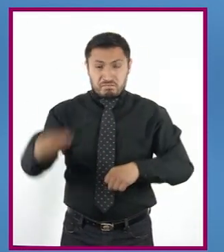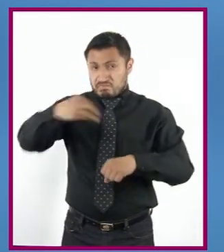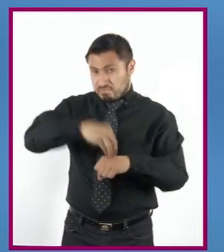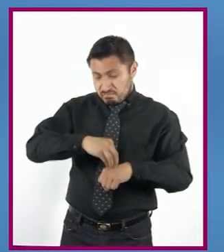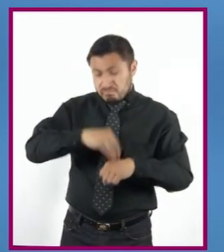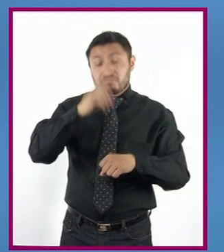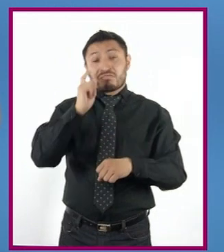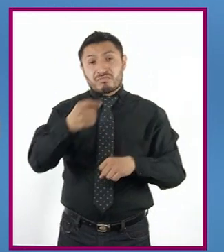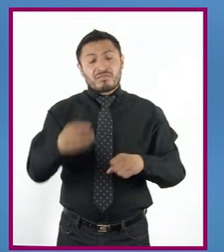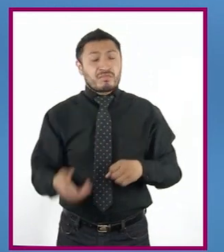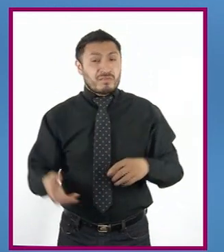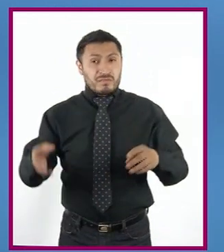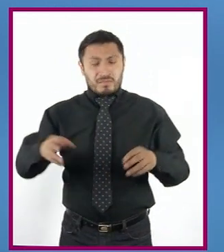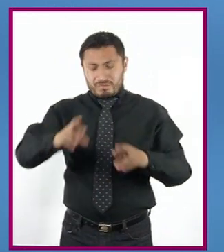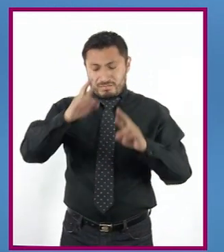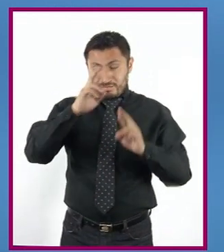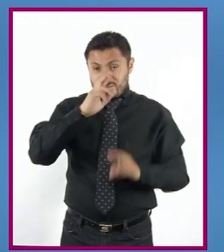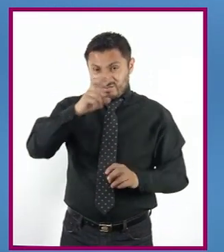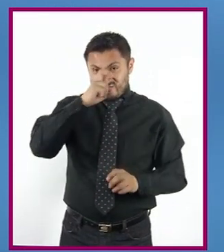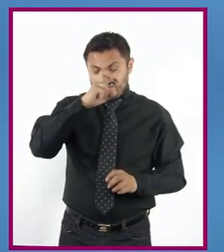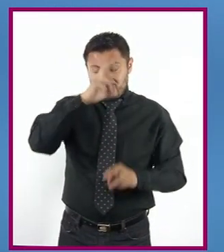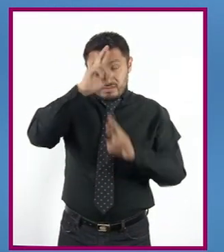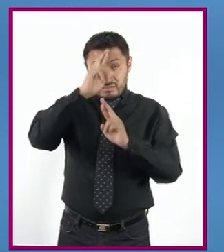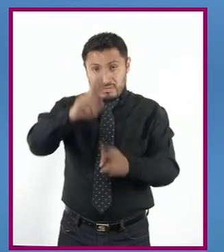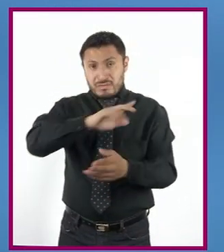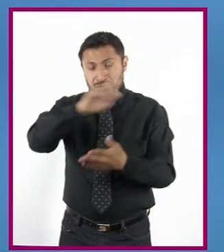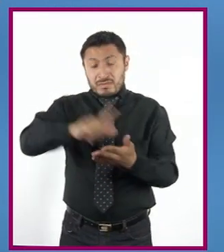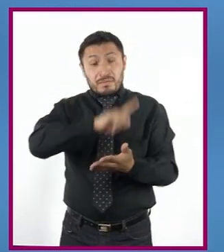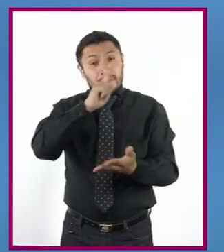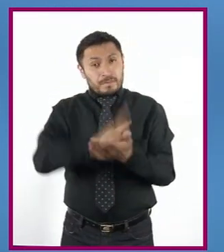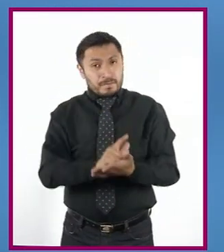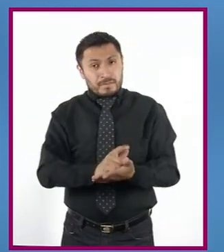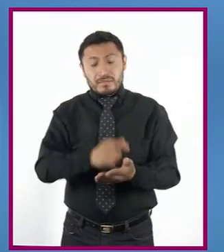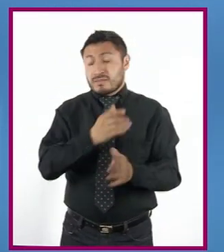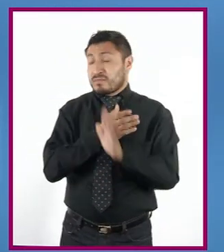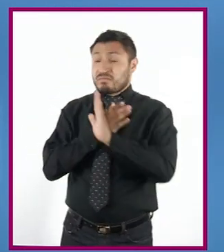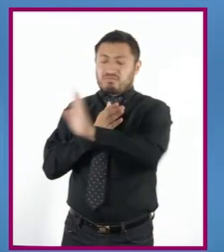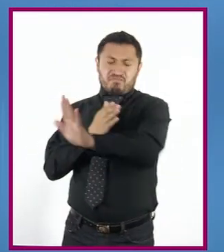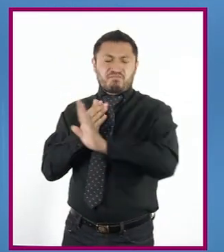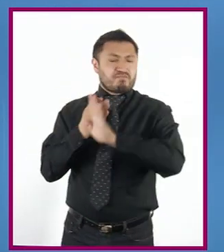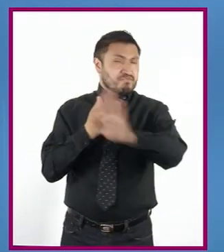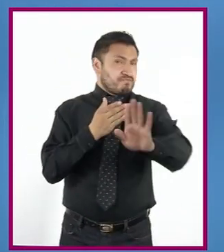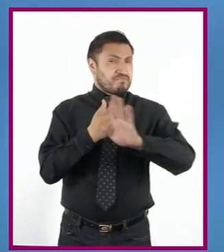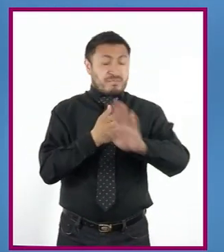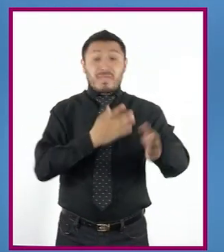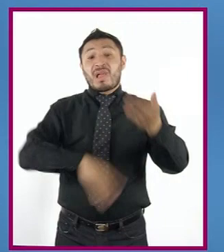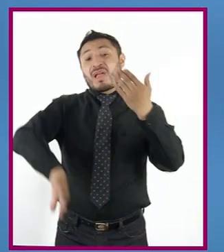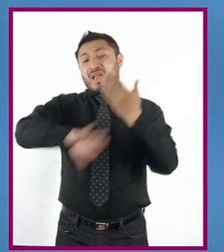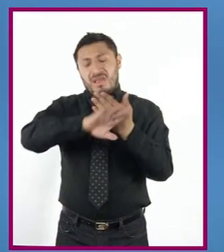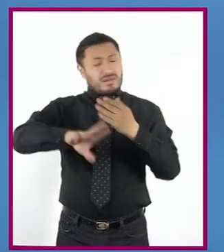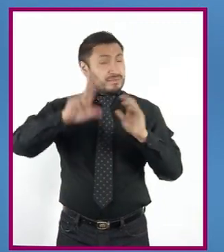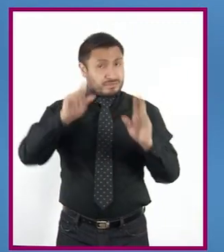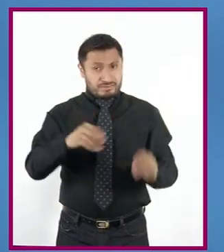comportamiento con estricto apego a la legalidad, rechazando todo lo que vaya en contra de